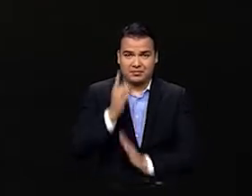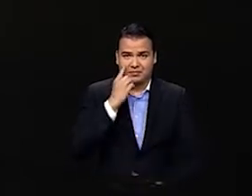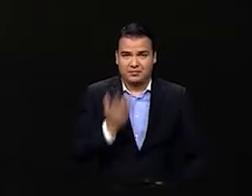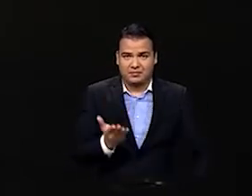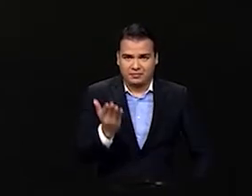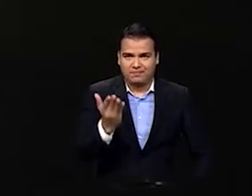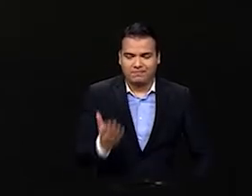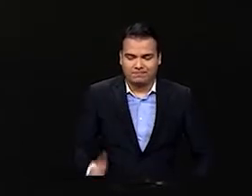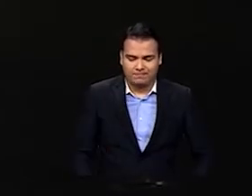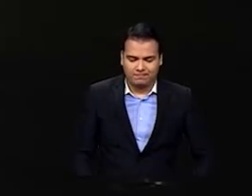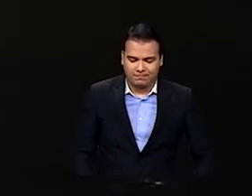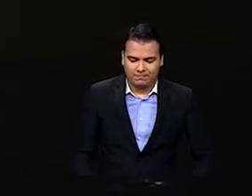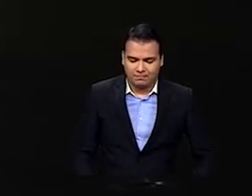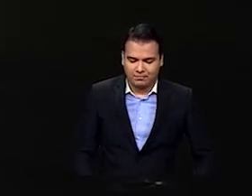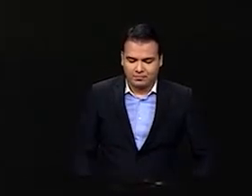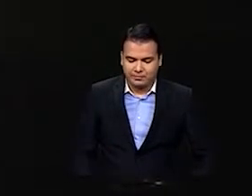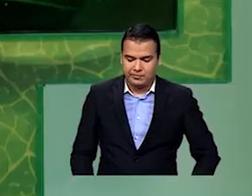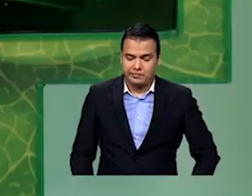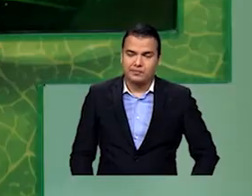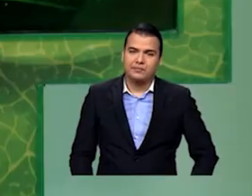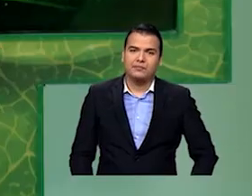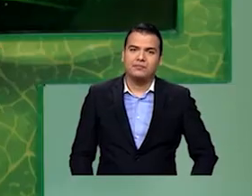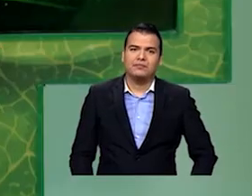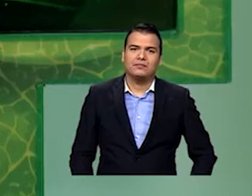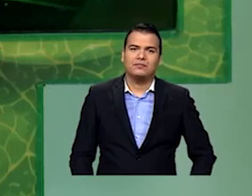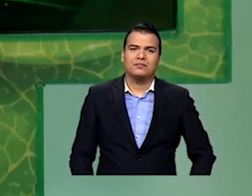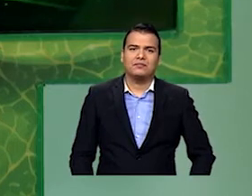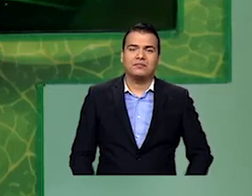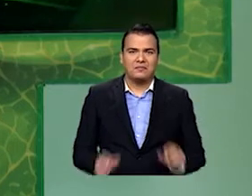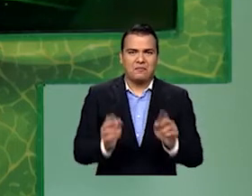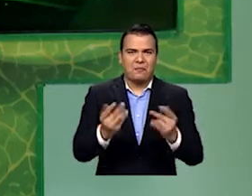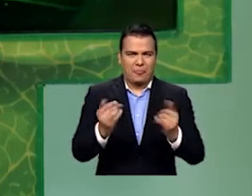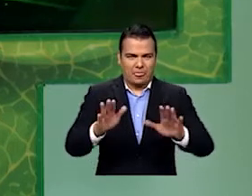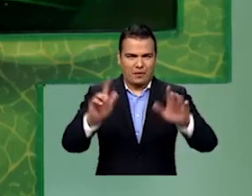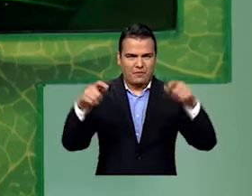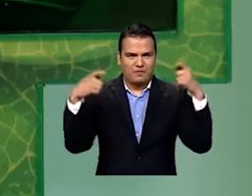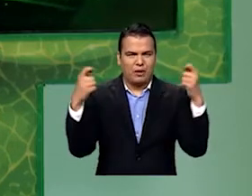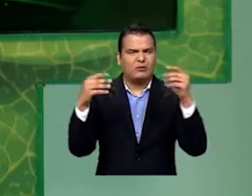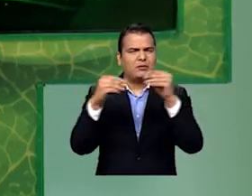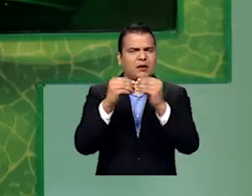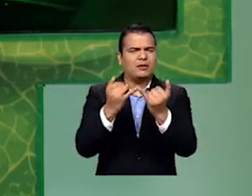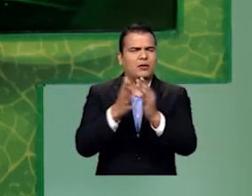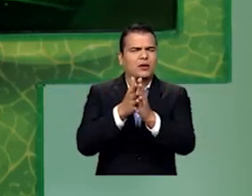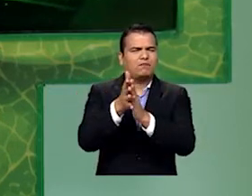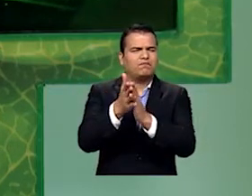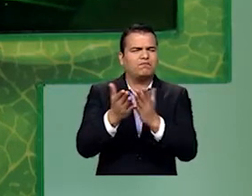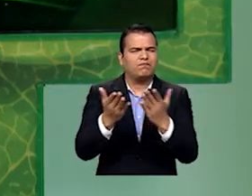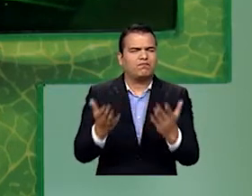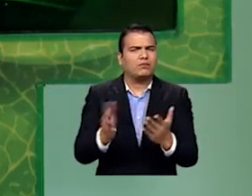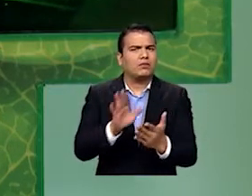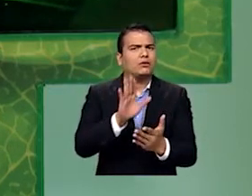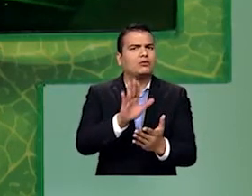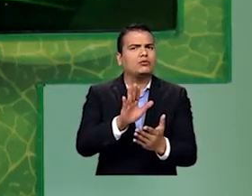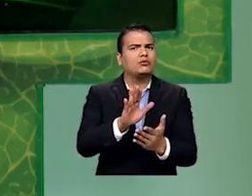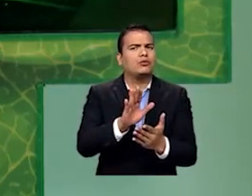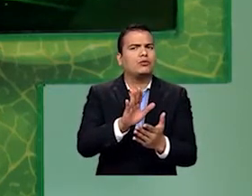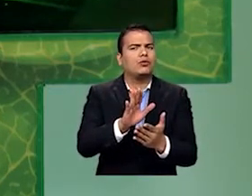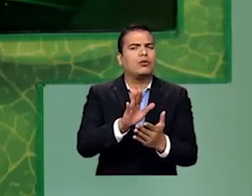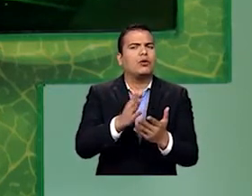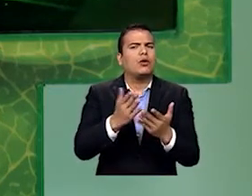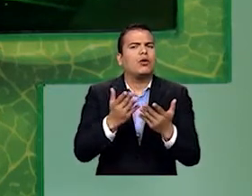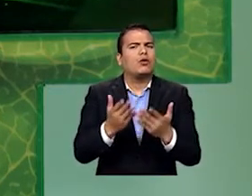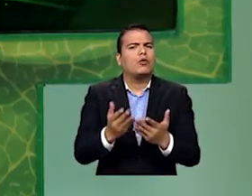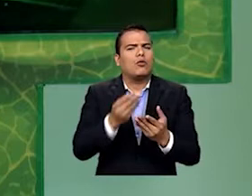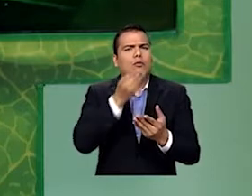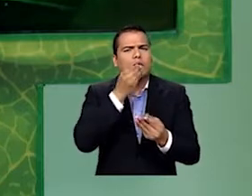CBC, Yaisa Marian Rodríguez Quintana. Nos vamos a un breve receso y al volver, el propósito para generar